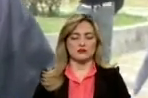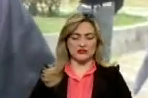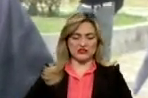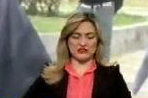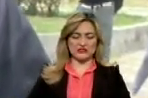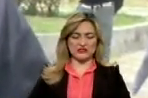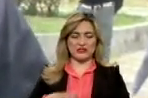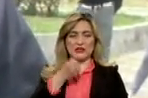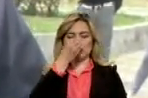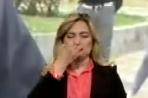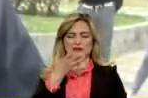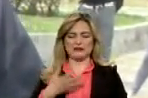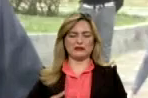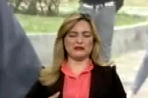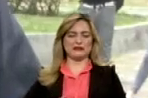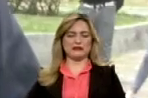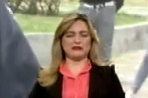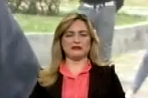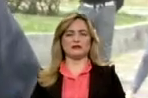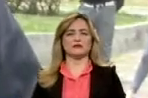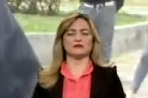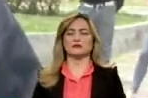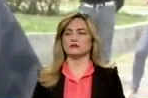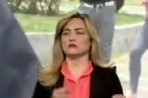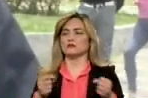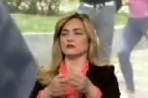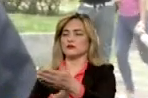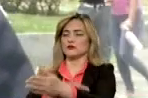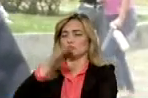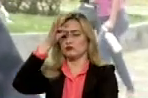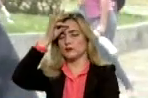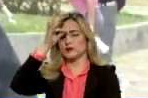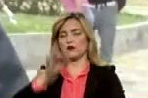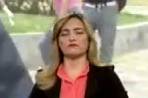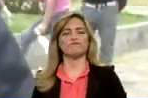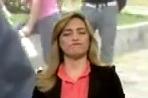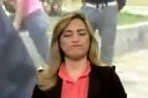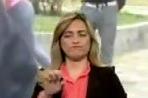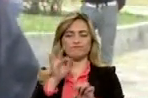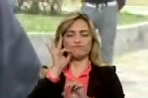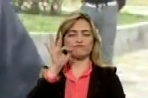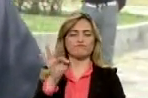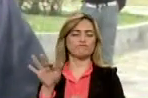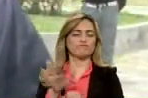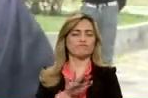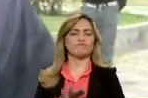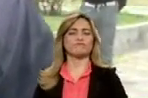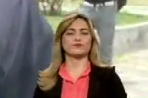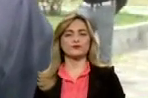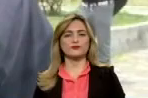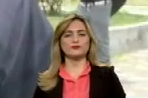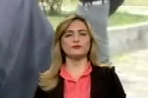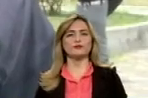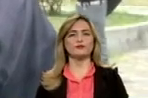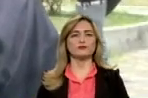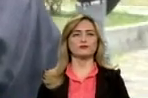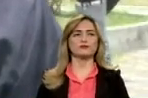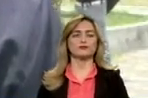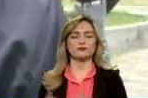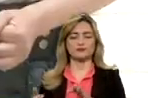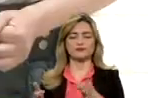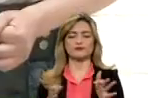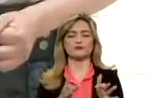digestivo. Él mismo es transportado hacia una casa de salud para realizar exámenes complementarios y su